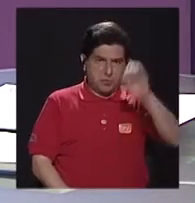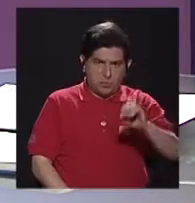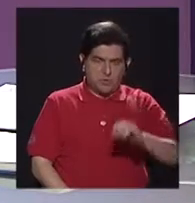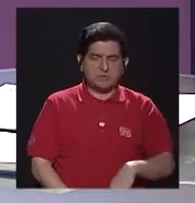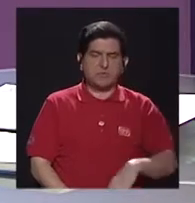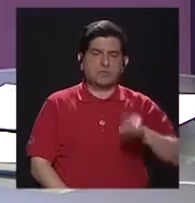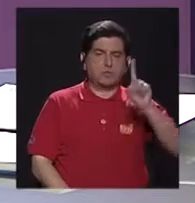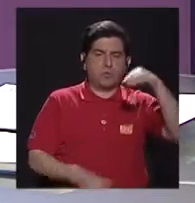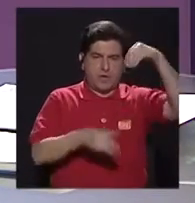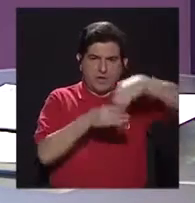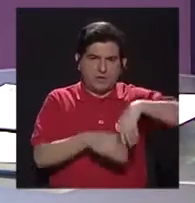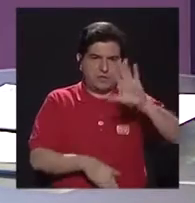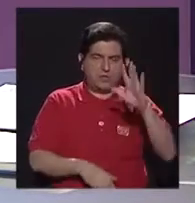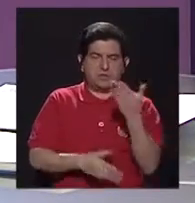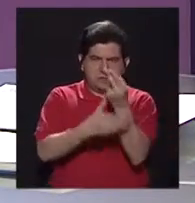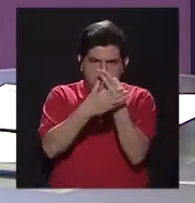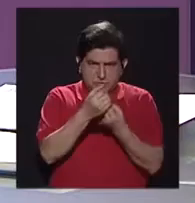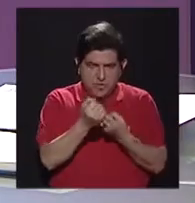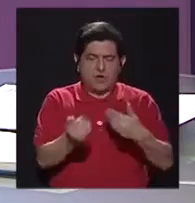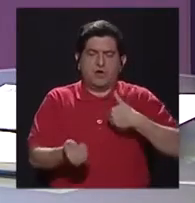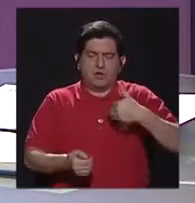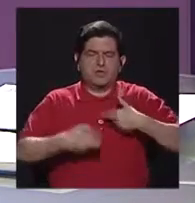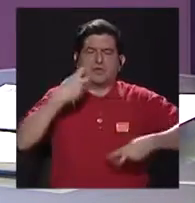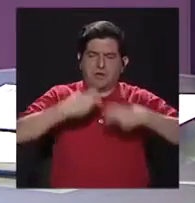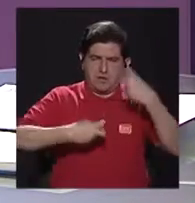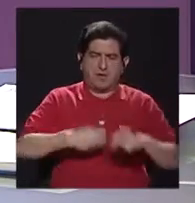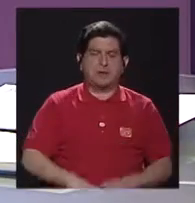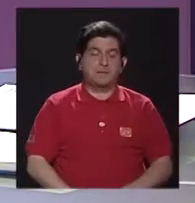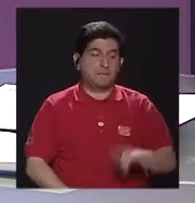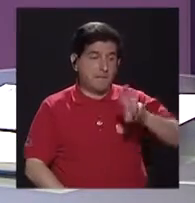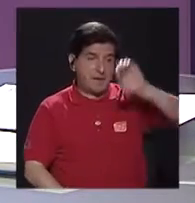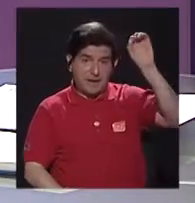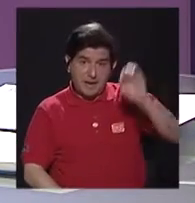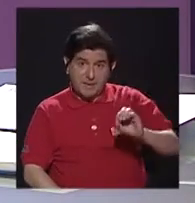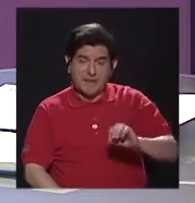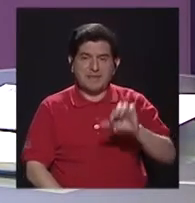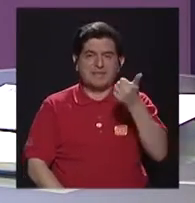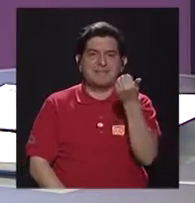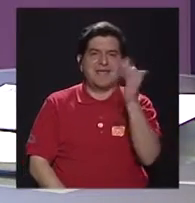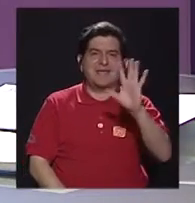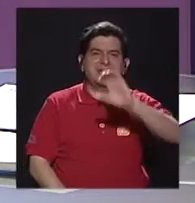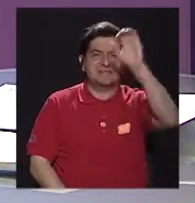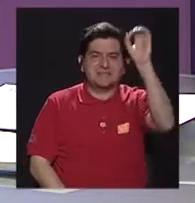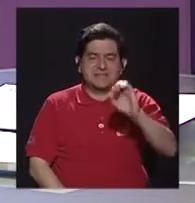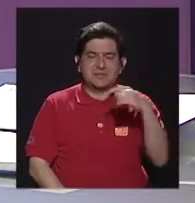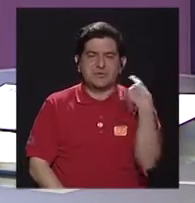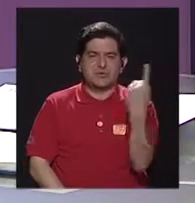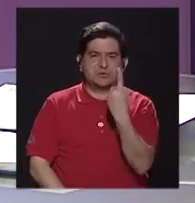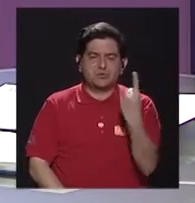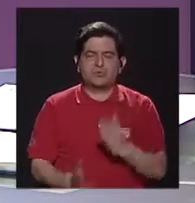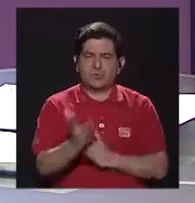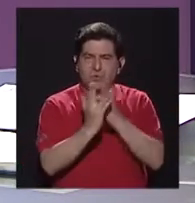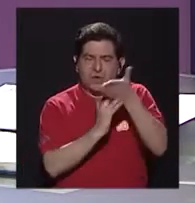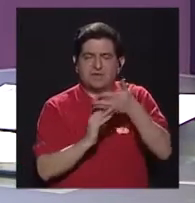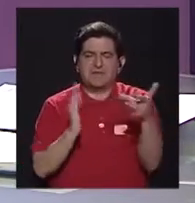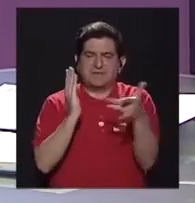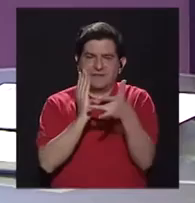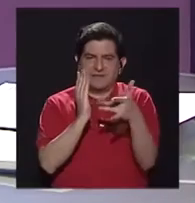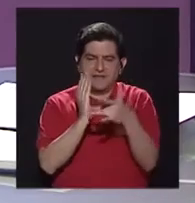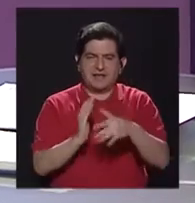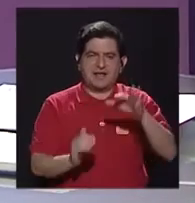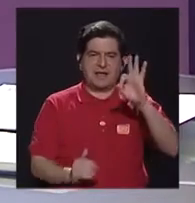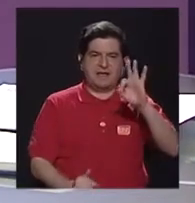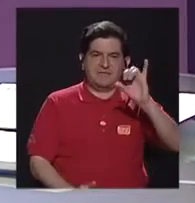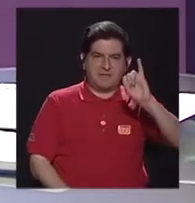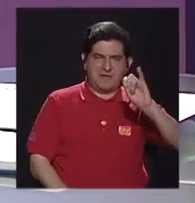problemas de infertilidad, y de este porcentaje, de este 20%, un 15% solo por medio de la técnica FIP